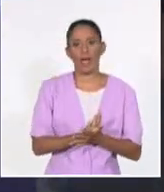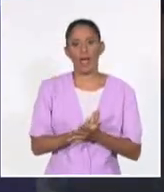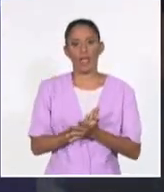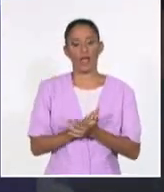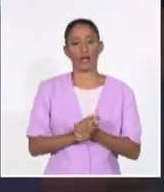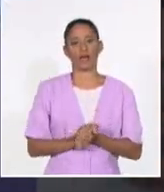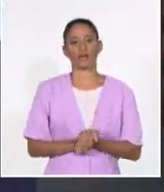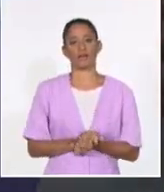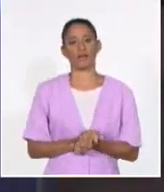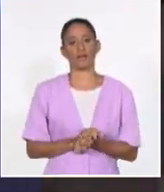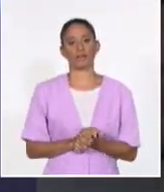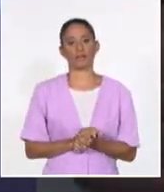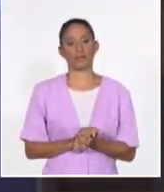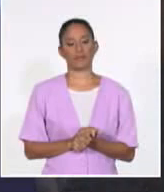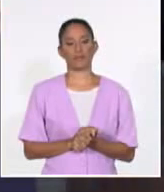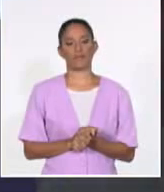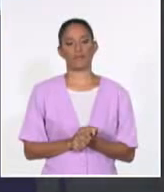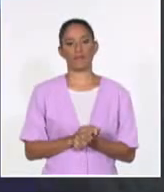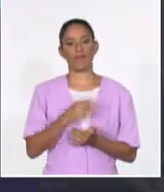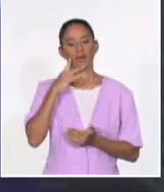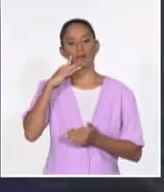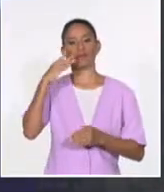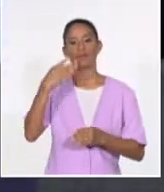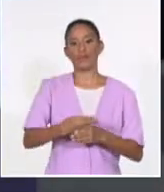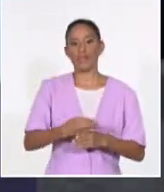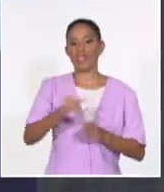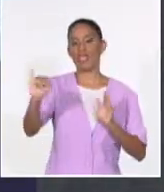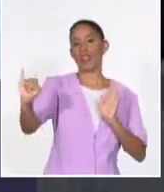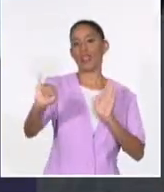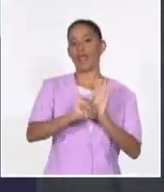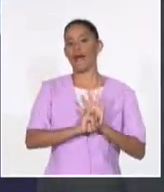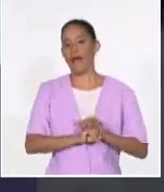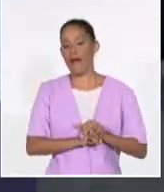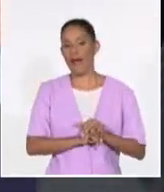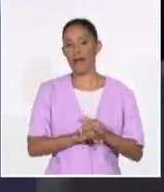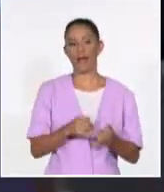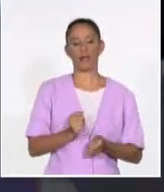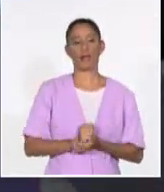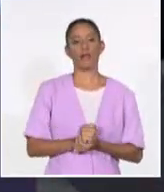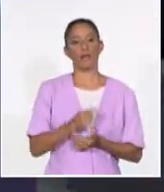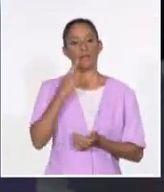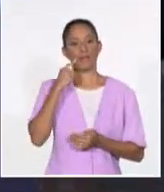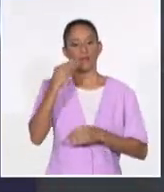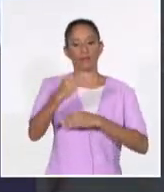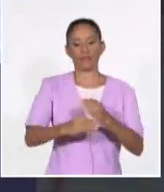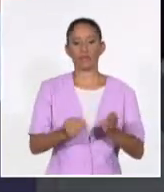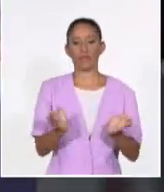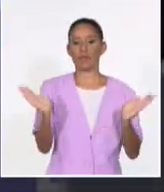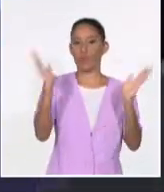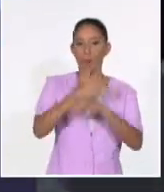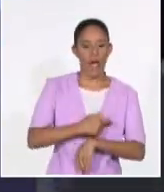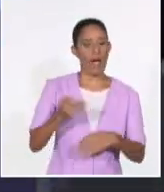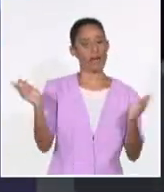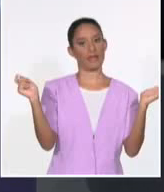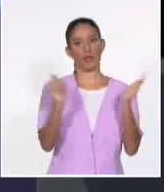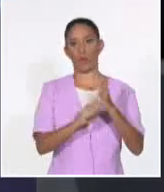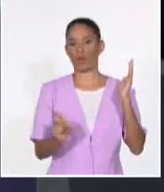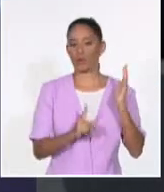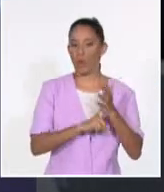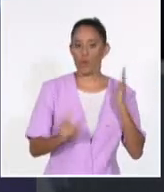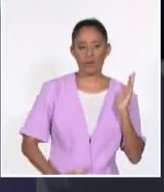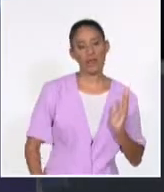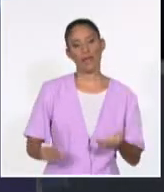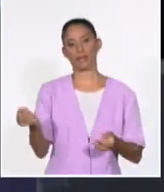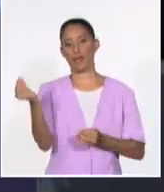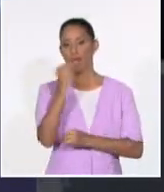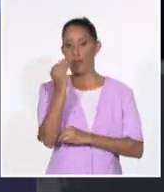de asedio absolutamente ilegal, de bloqueo de acceso a la electricidad, a alimentos, a materiales de